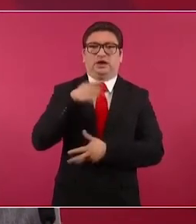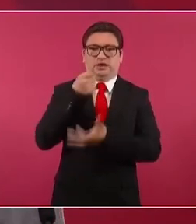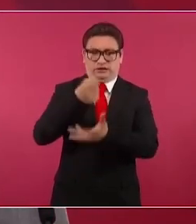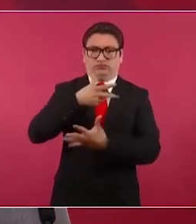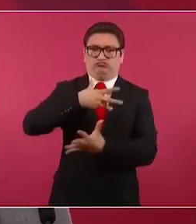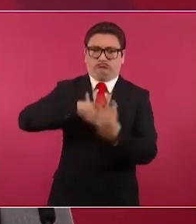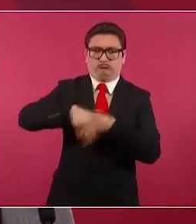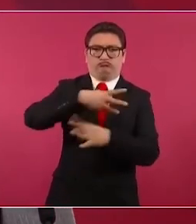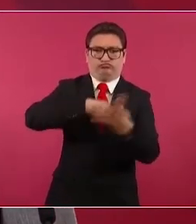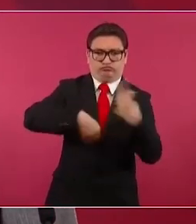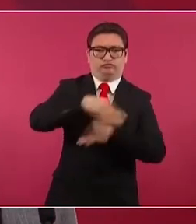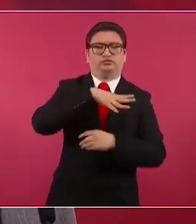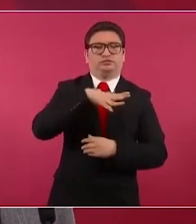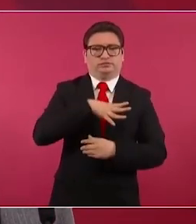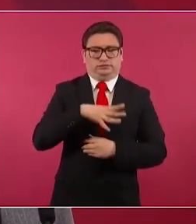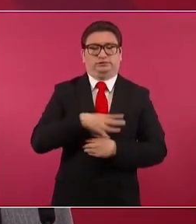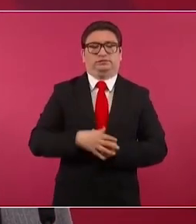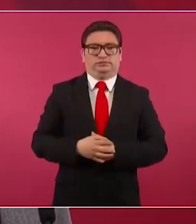para financiar